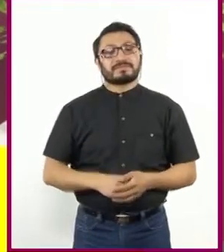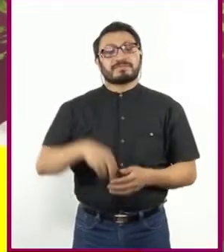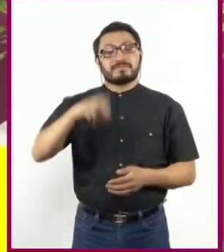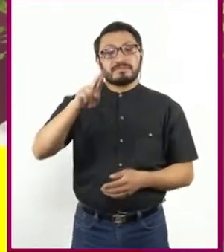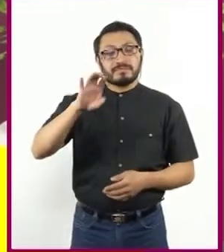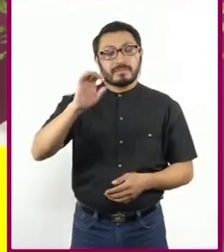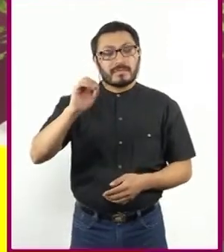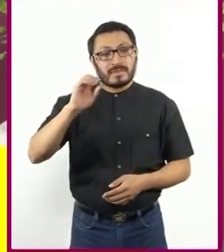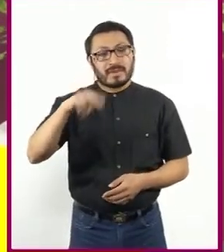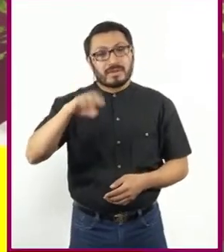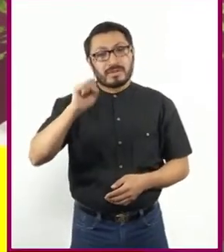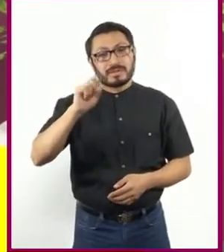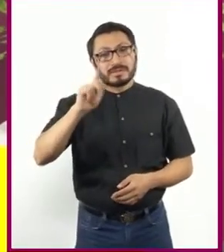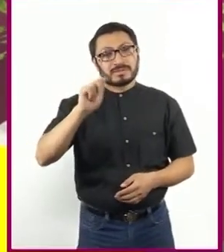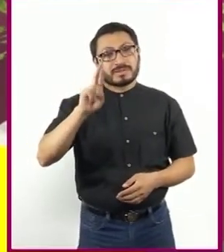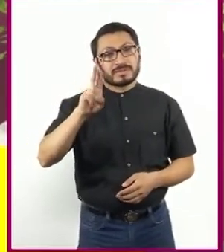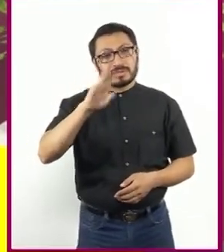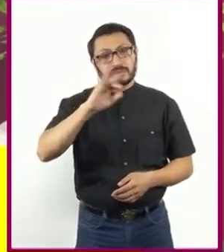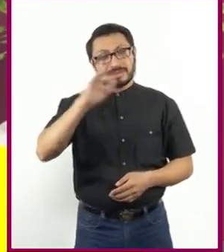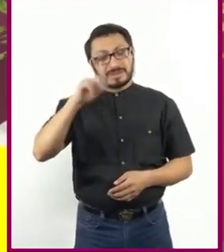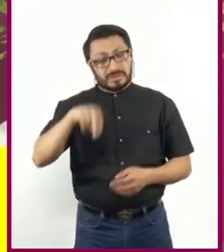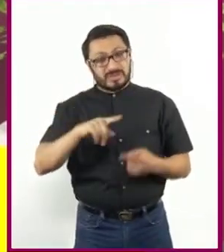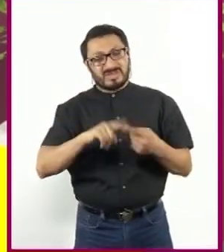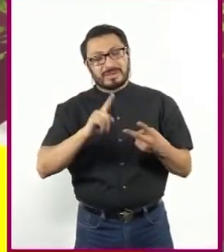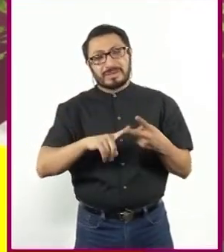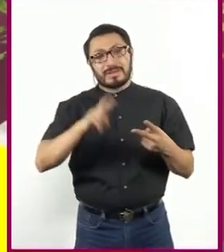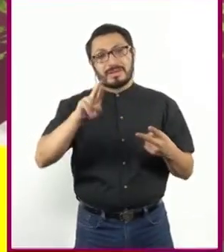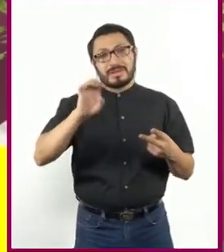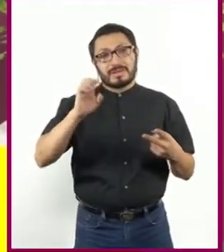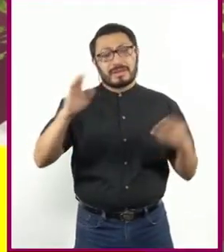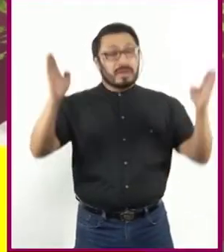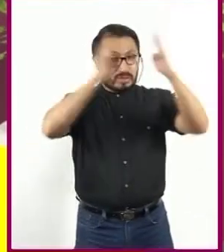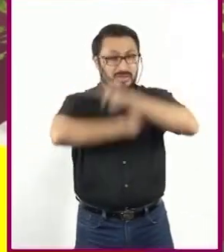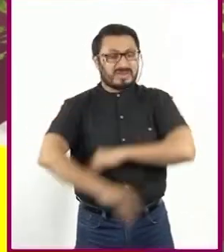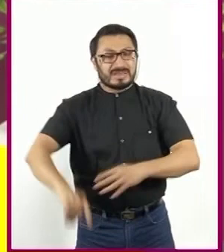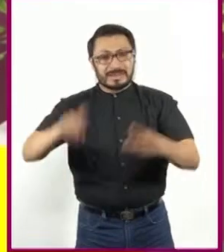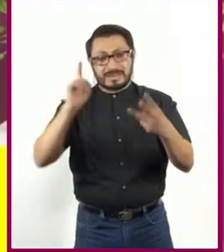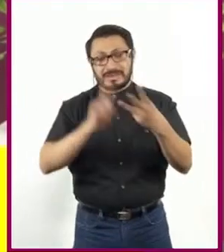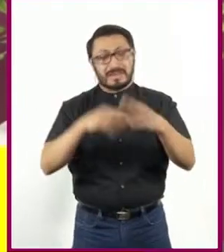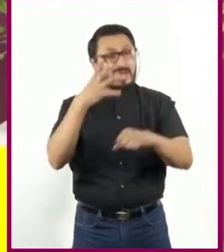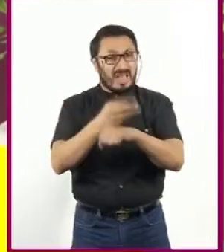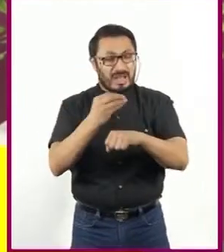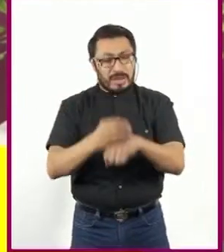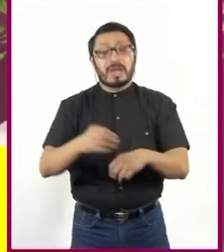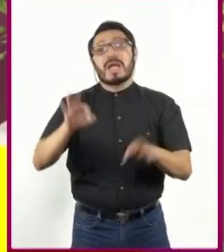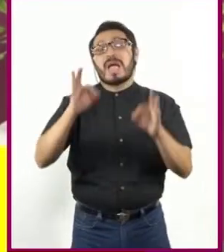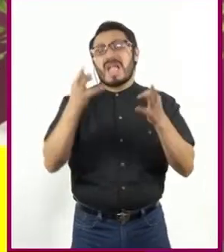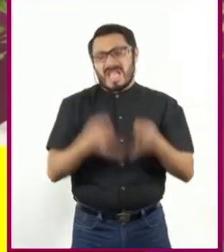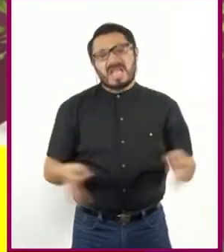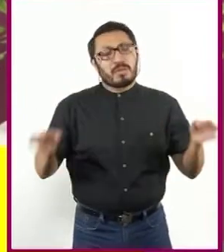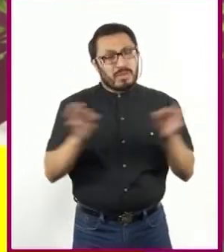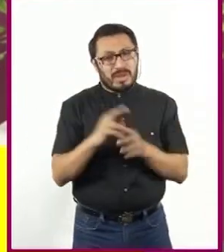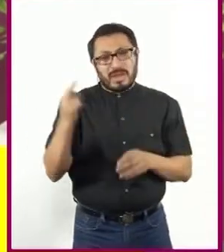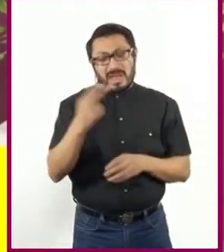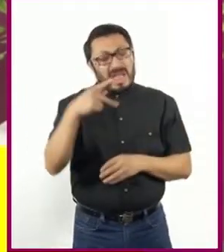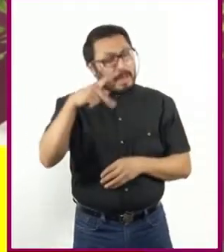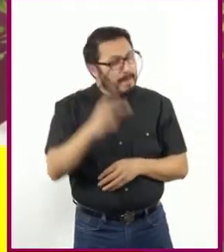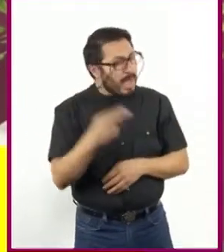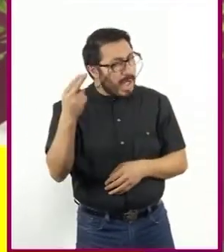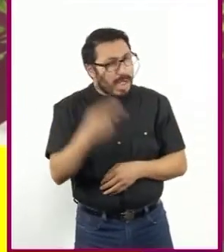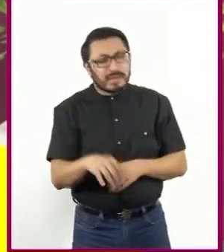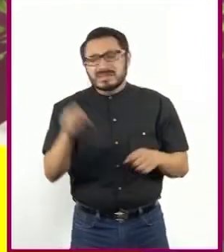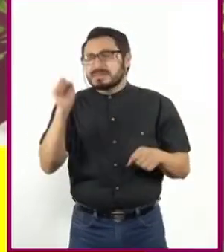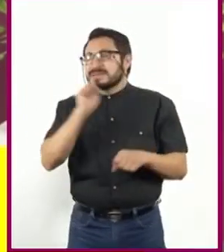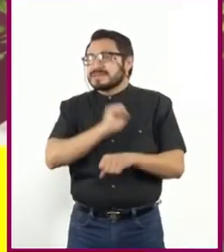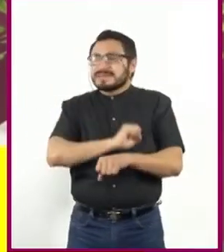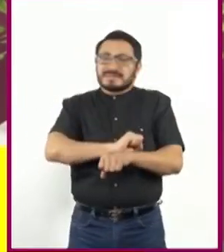reconciliación y resolución son procesos necesarios. pero se requiere de una amplia sensibilización